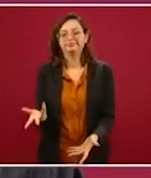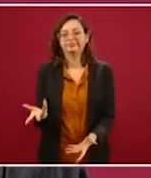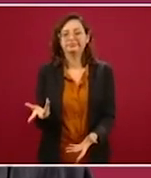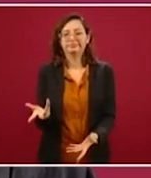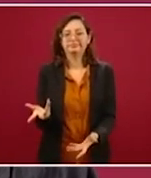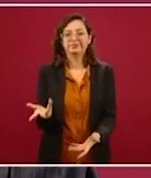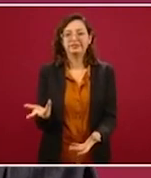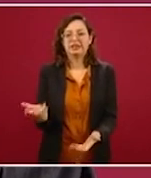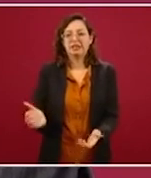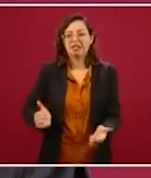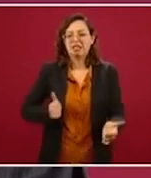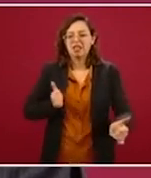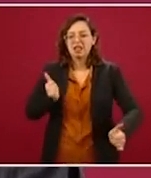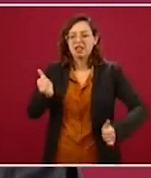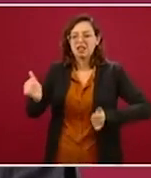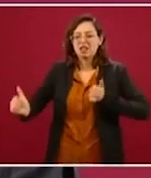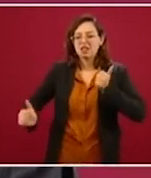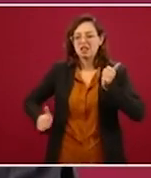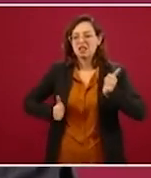amarillismo,